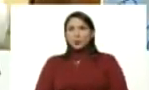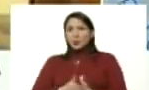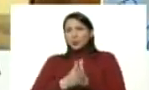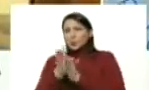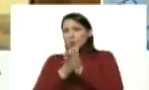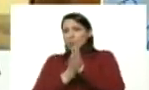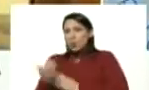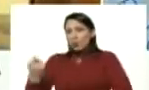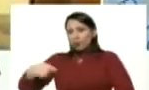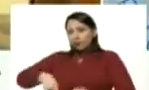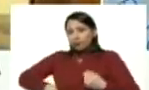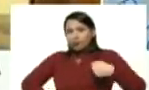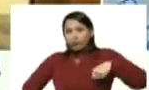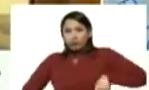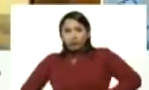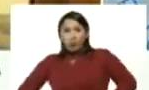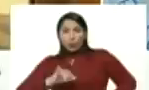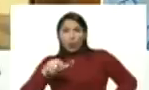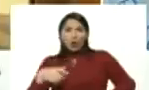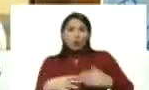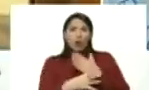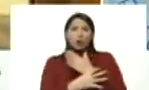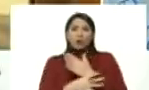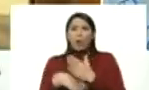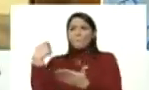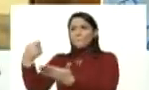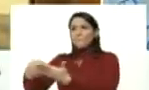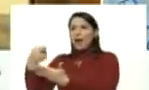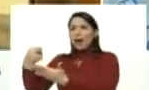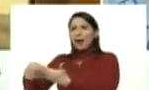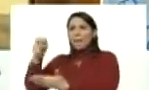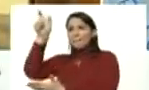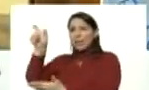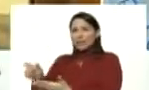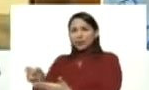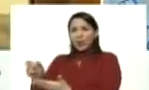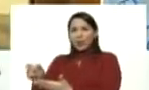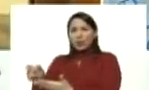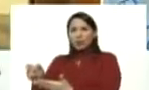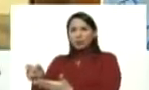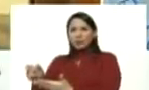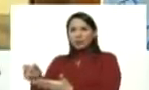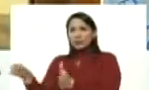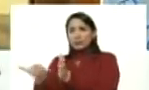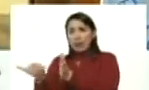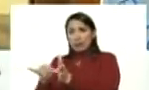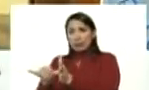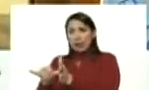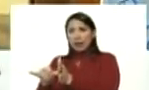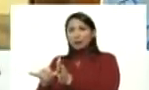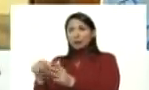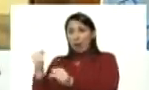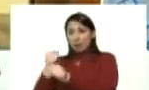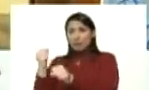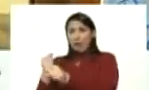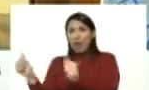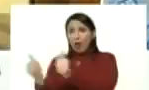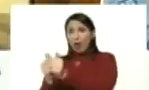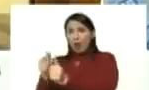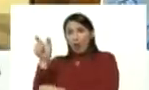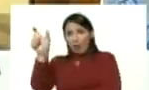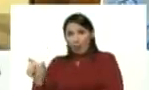comisiones que Guaidó destina a personas privadas de su entorno. Siglo es una